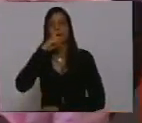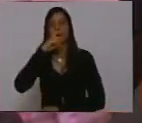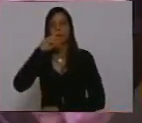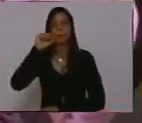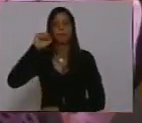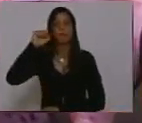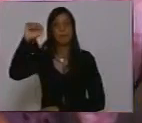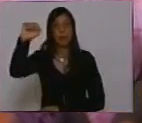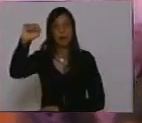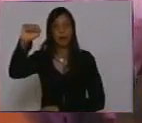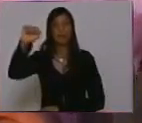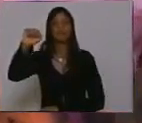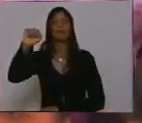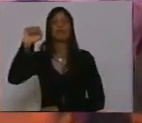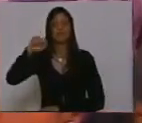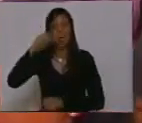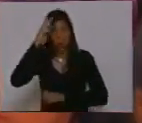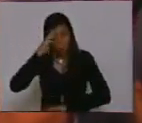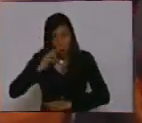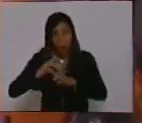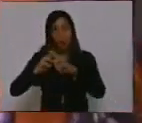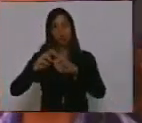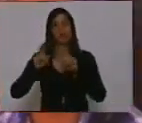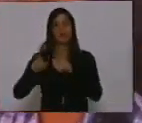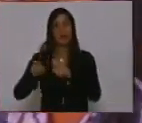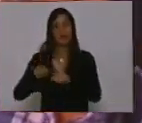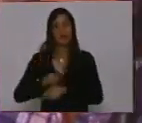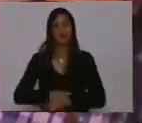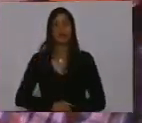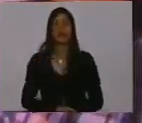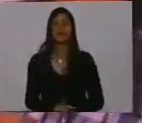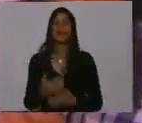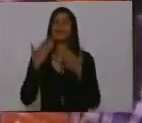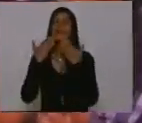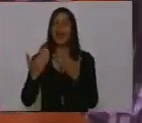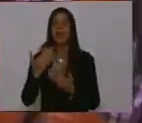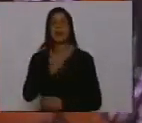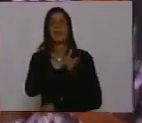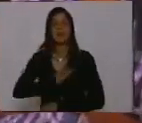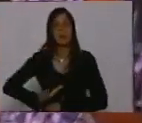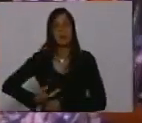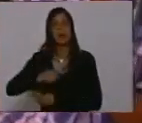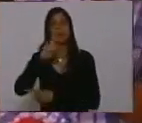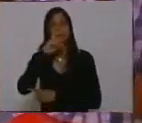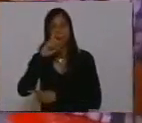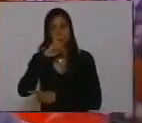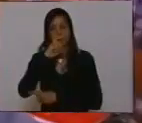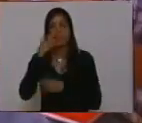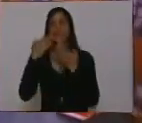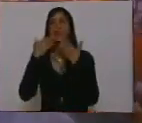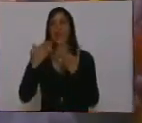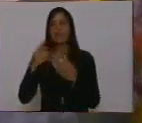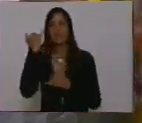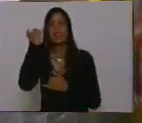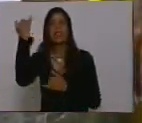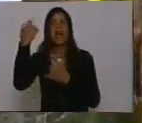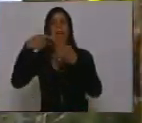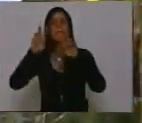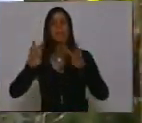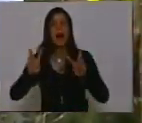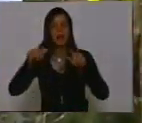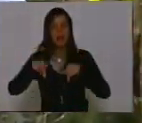constitucional, Nicolás Maduro Moros. Gracias, presidente. Gracias por darnos la paz. Gracias